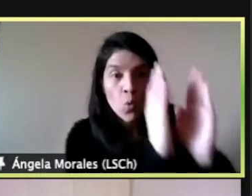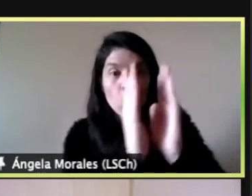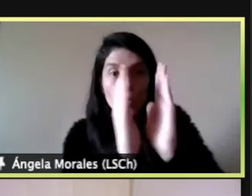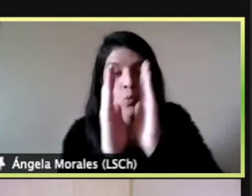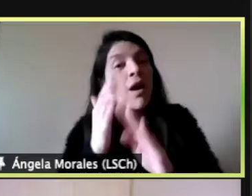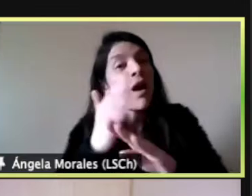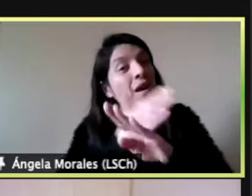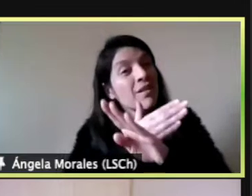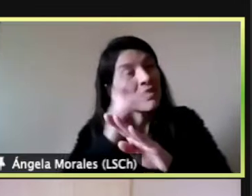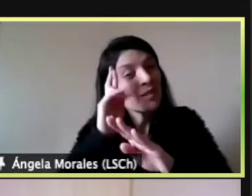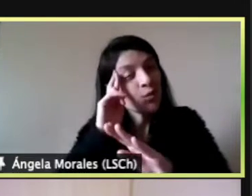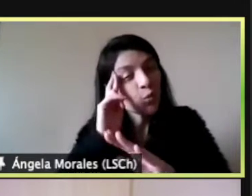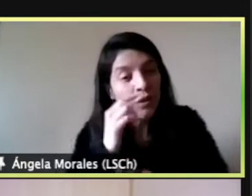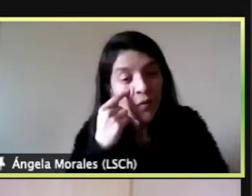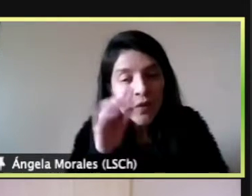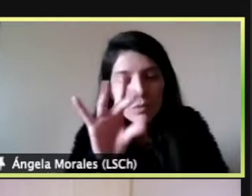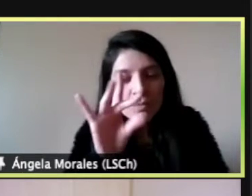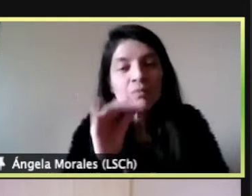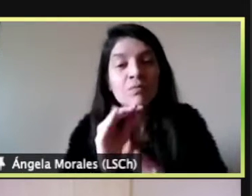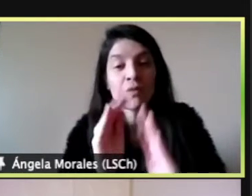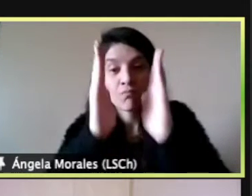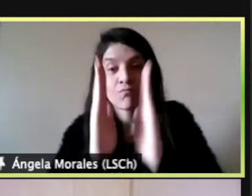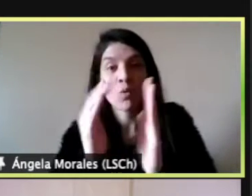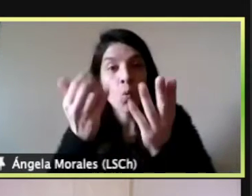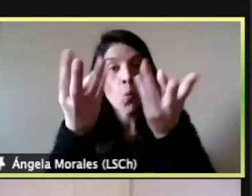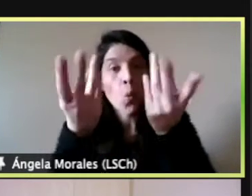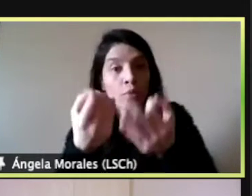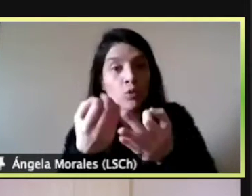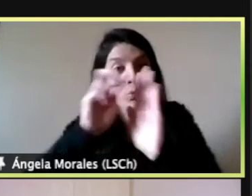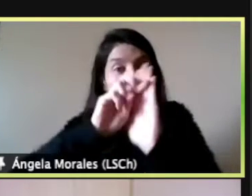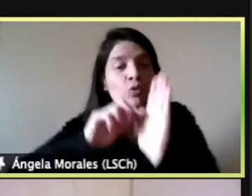era la columna 6. Y ahí me